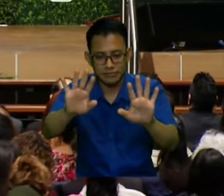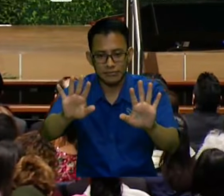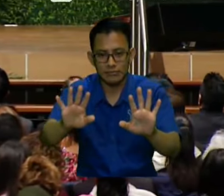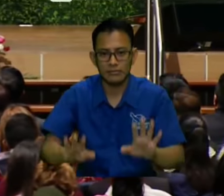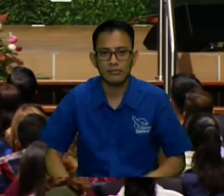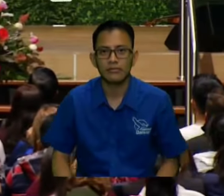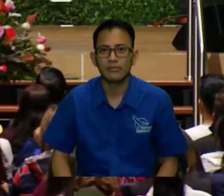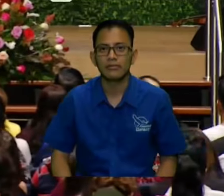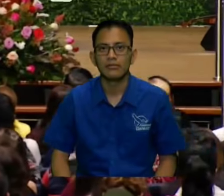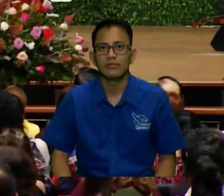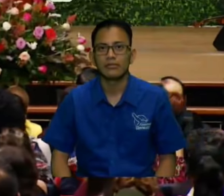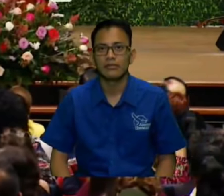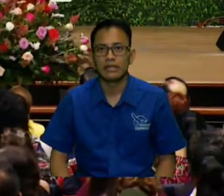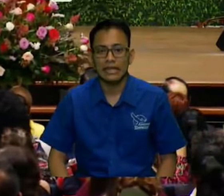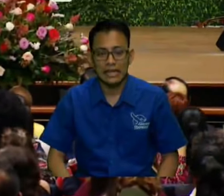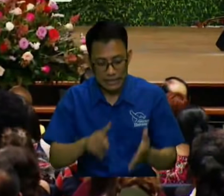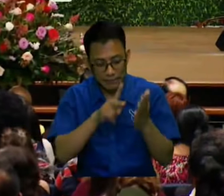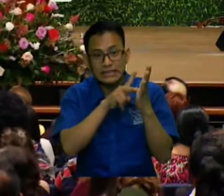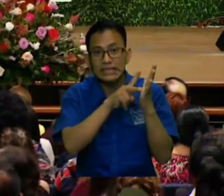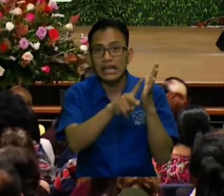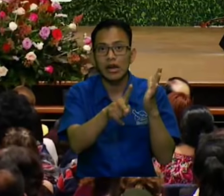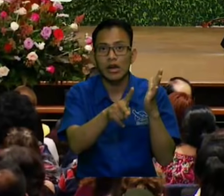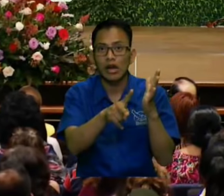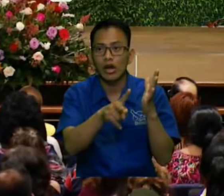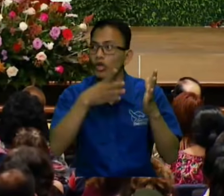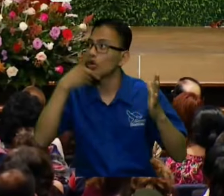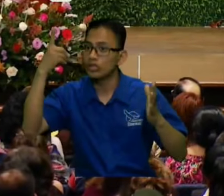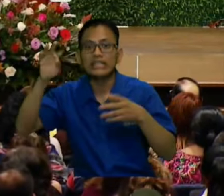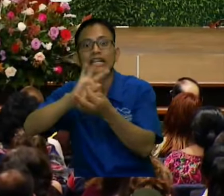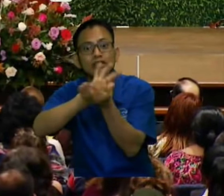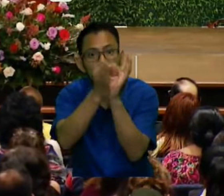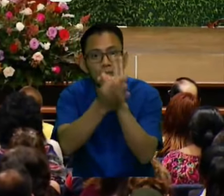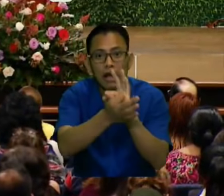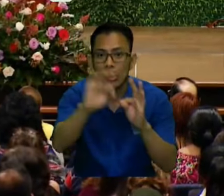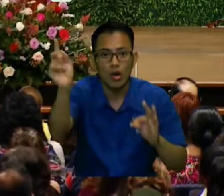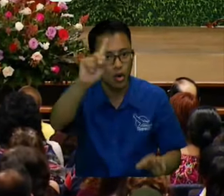otra cosa. Aquí en este versículo no te transforma a Dios.